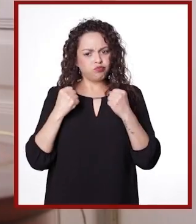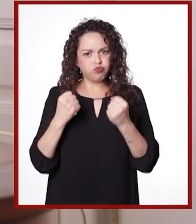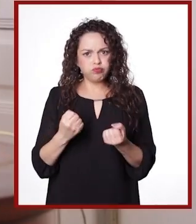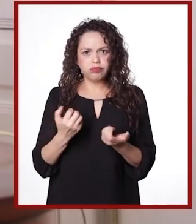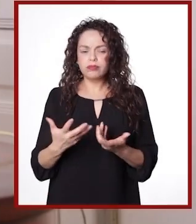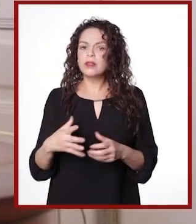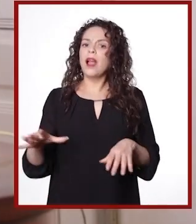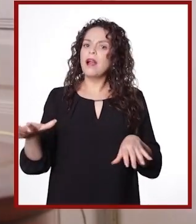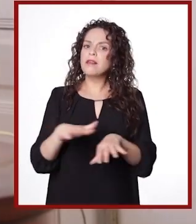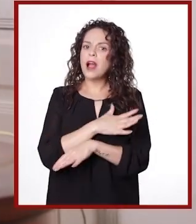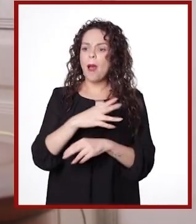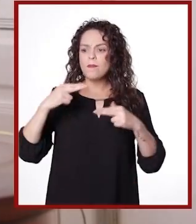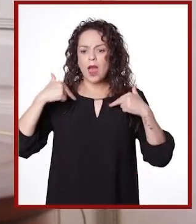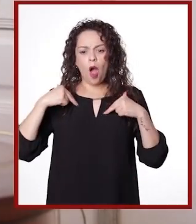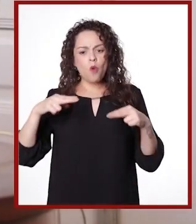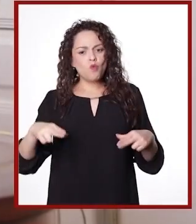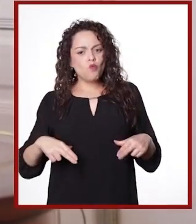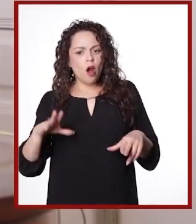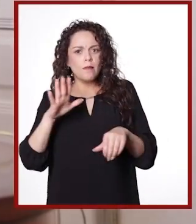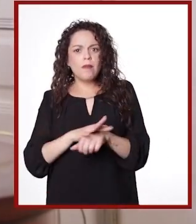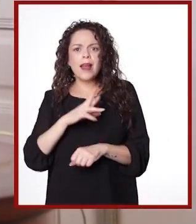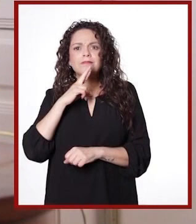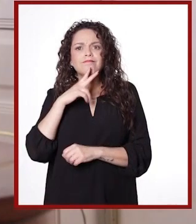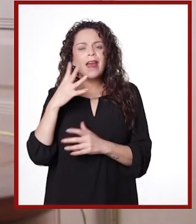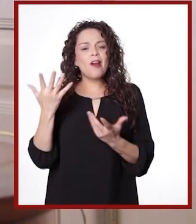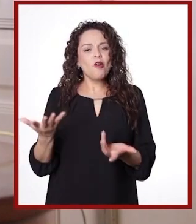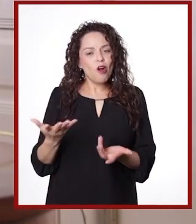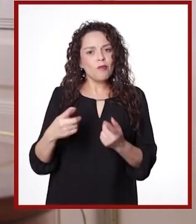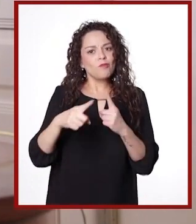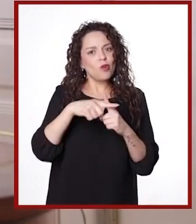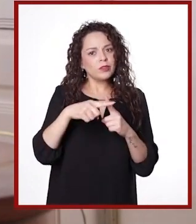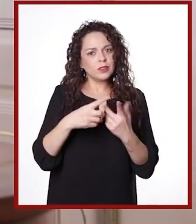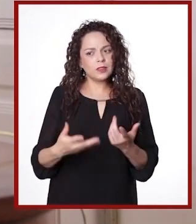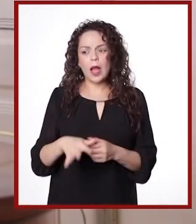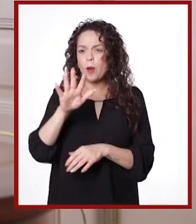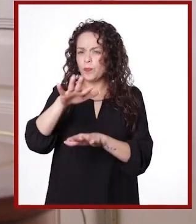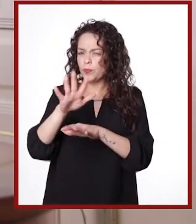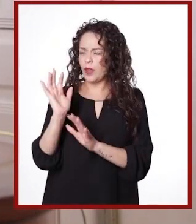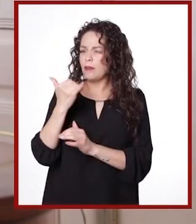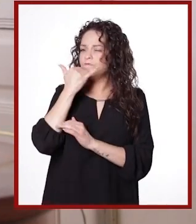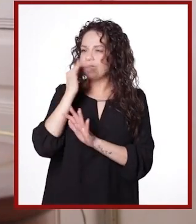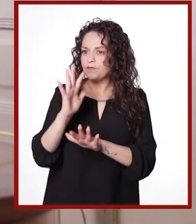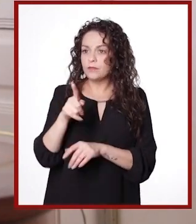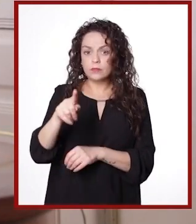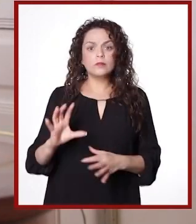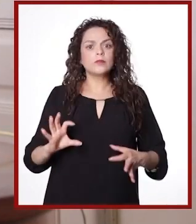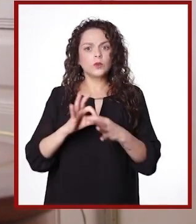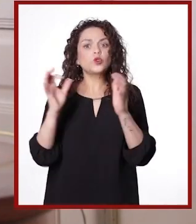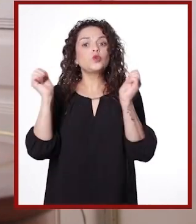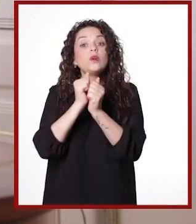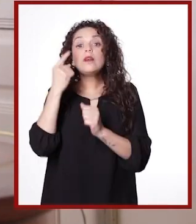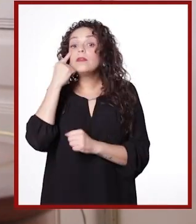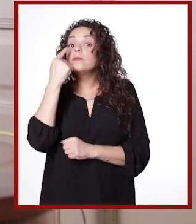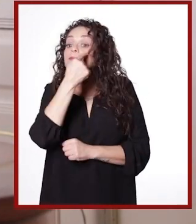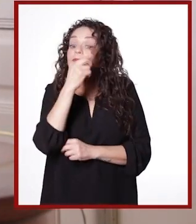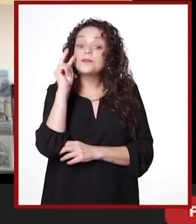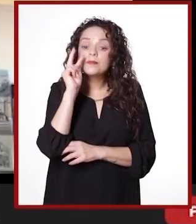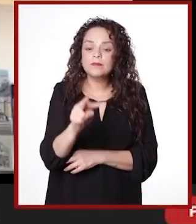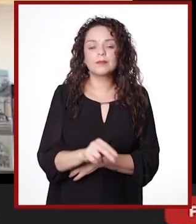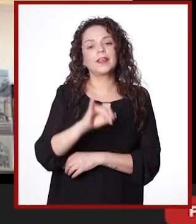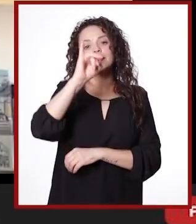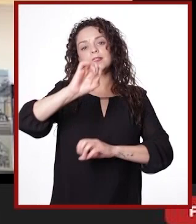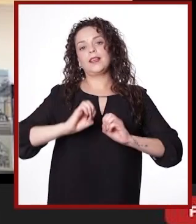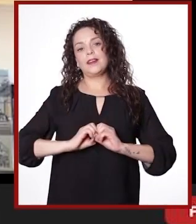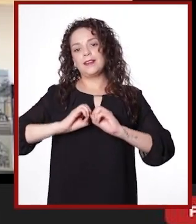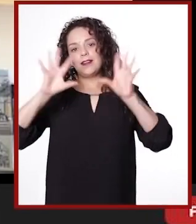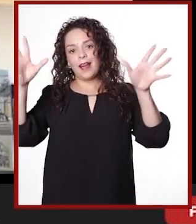O sea, las plantas... Wow. Oye, a ver, corrígeme este dato. Este va de la mano también con lo visual, ¿no? Venga, sí, claro.